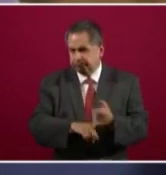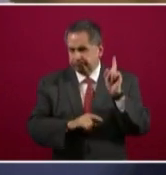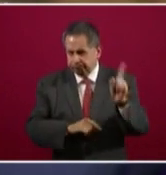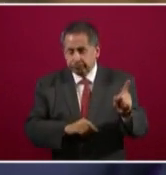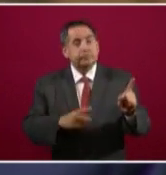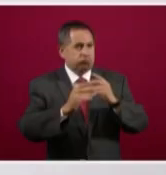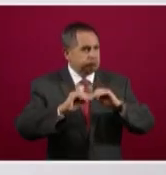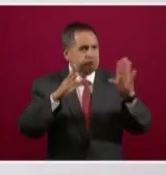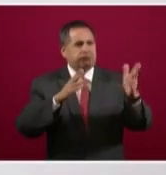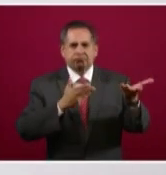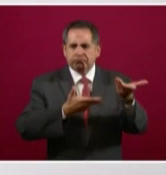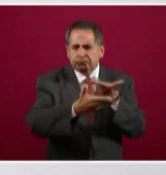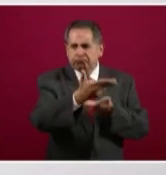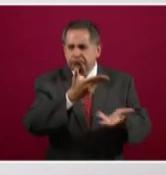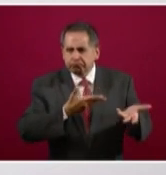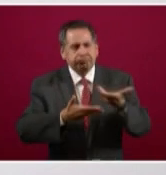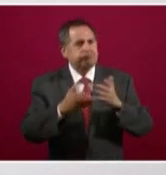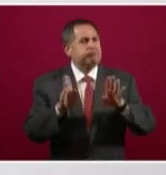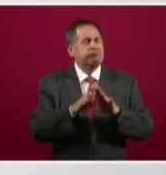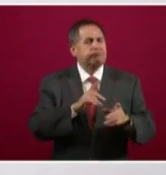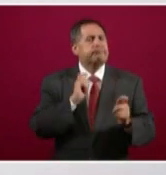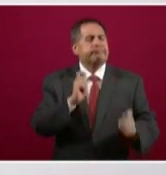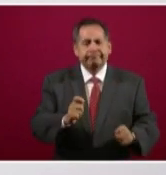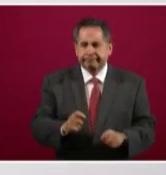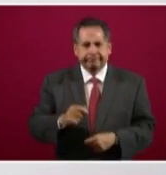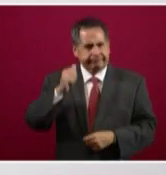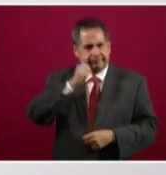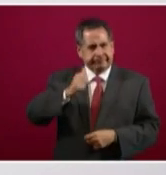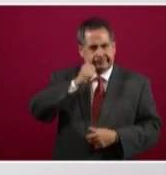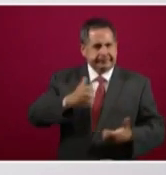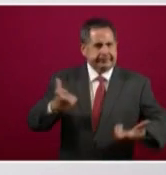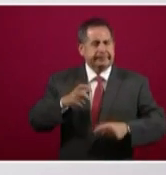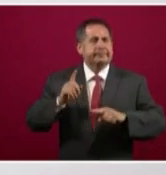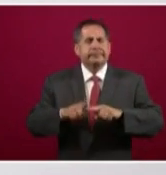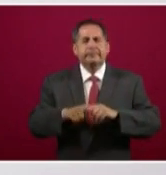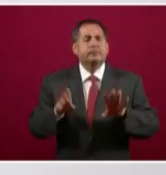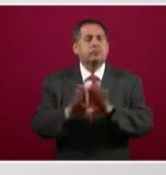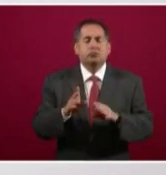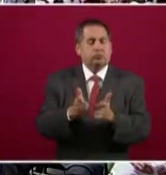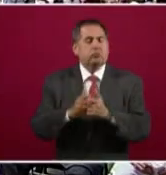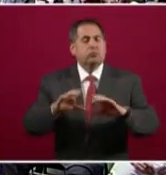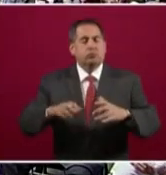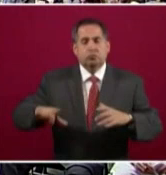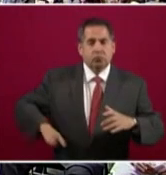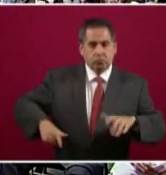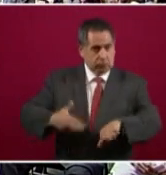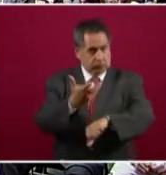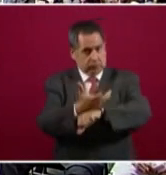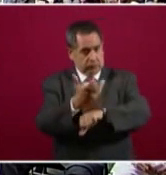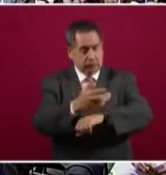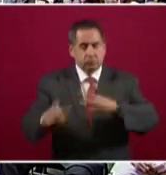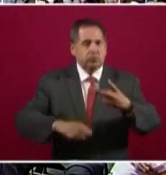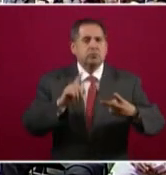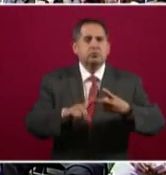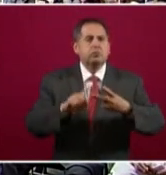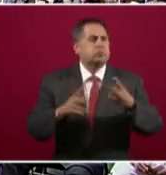empleos y salarios y la creación de la guardia nacional un cuerpo de seguridad conformado principalmente por militares que ha comenzado a ser desplegado en